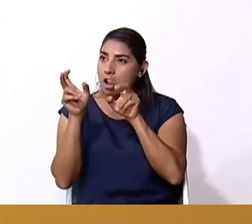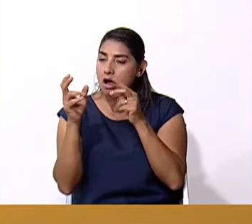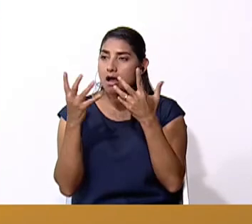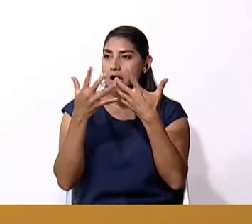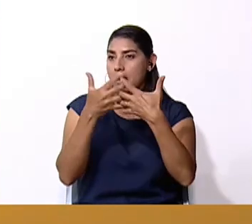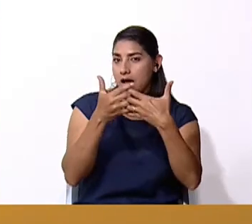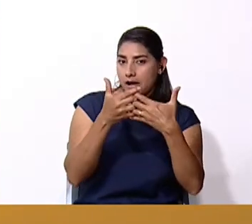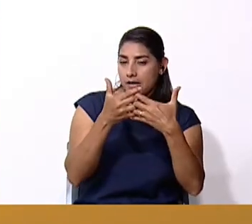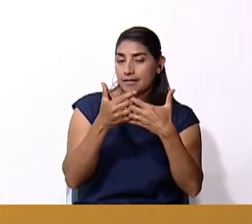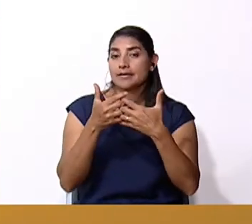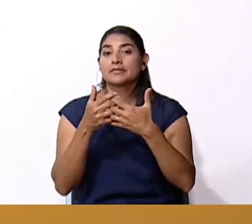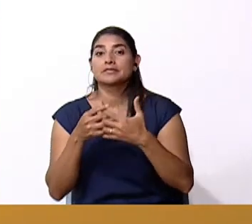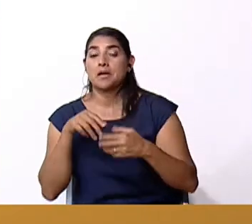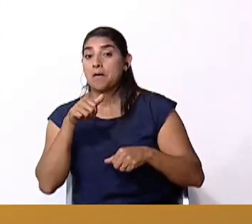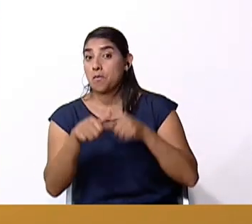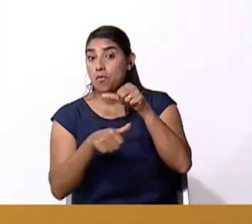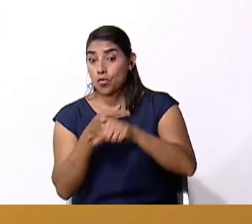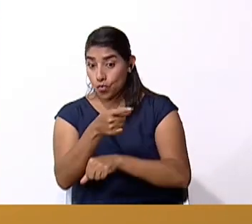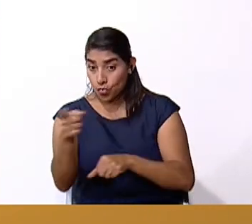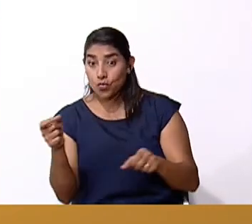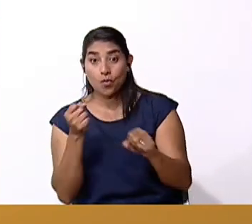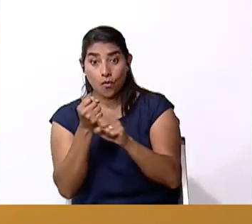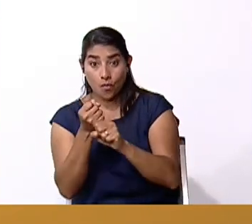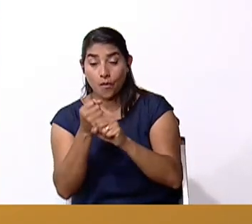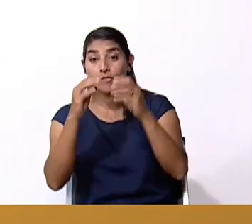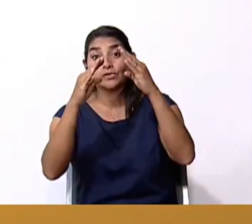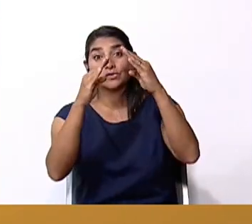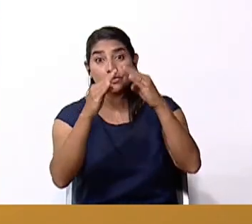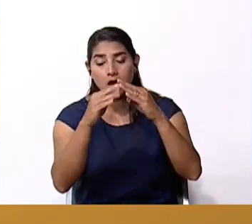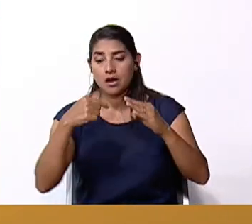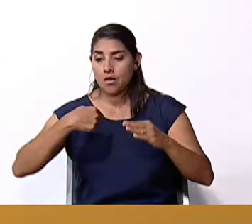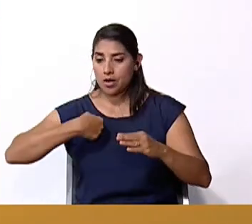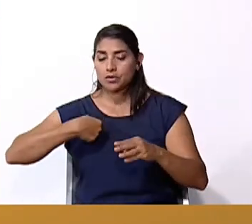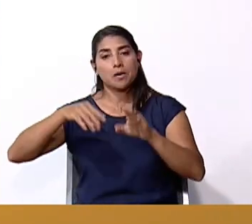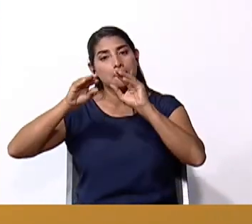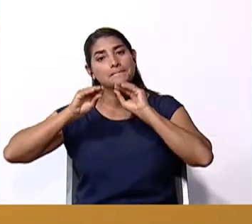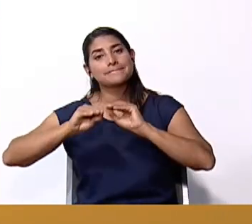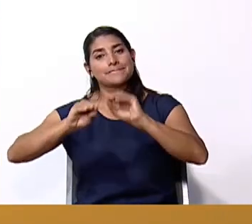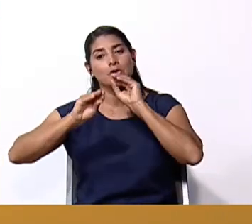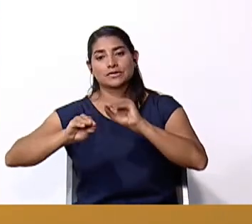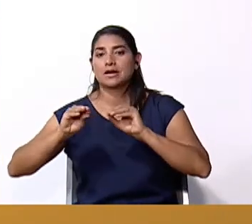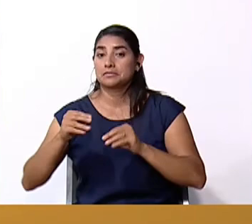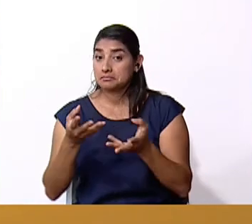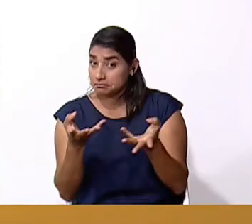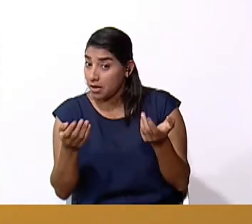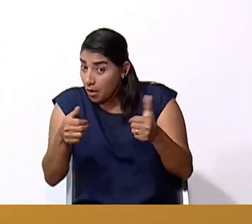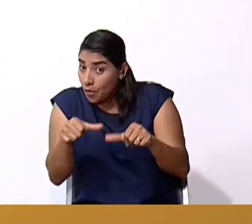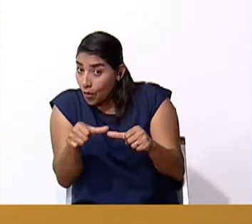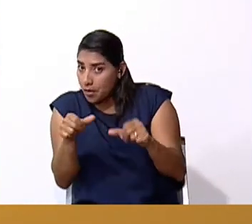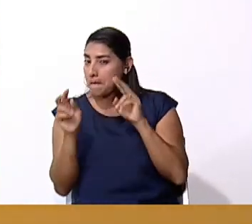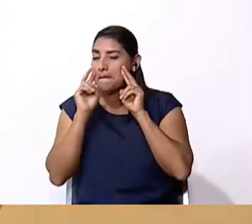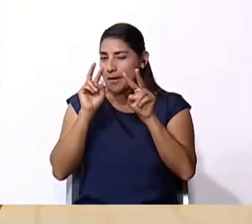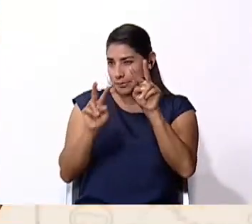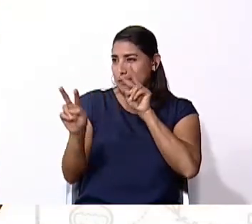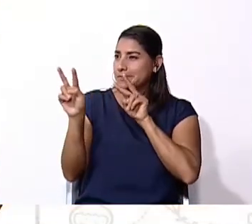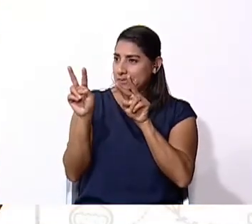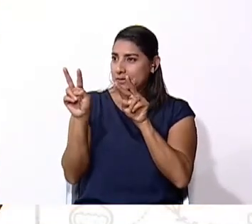contrastar el esfuerzo que ustedes están realizando en casa con lo que yo les voy a presentar. ¿Les parece? Vamos a